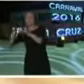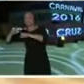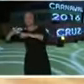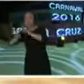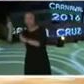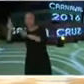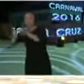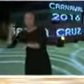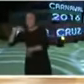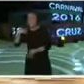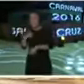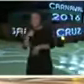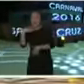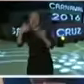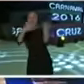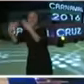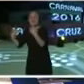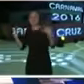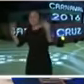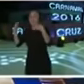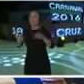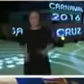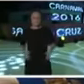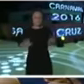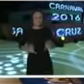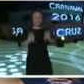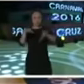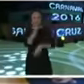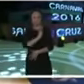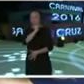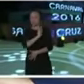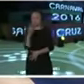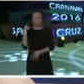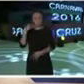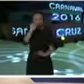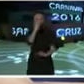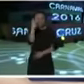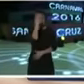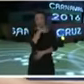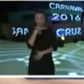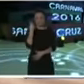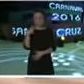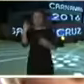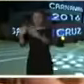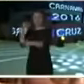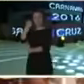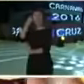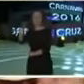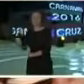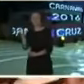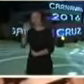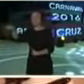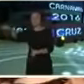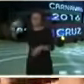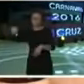de La Gomera, pa' guapa y idolatrada, bendiga Sandra que vive, allá para